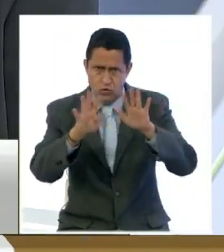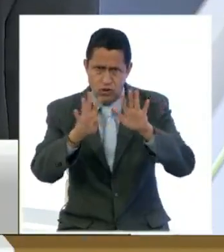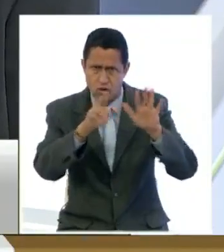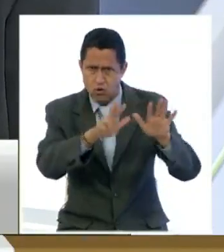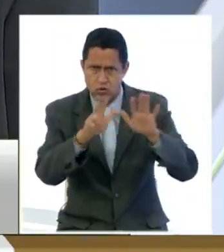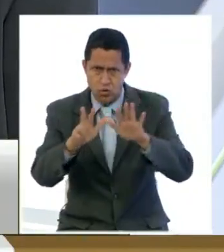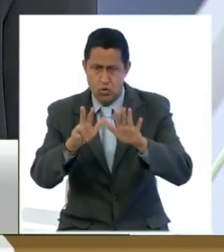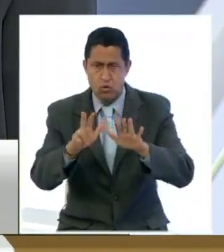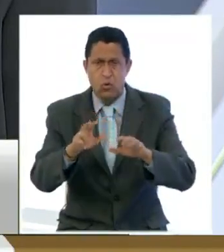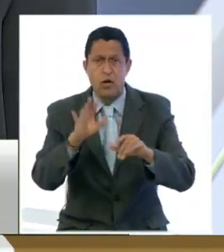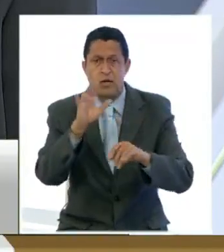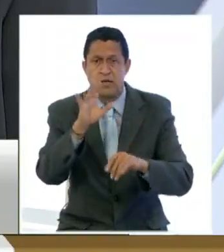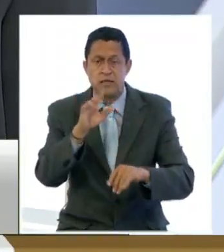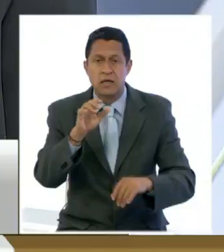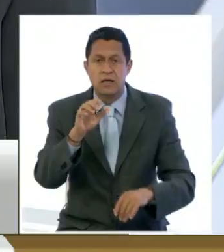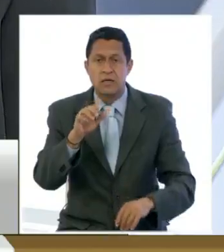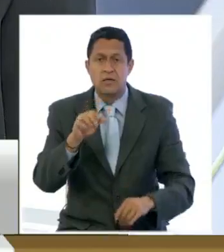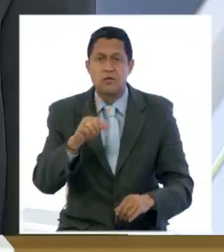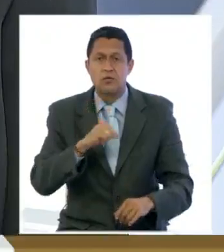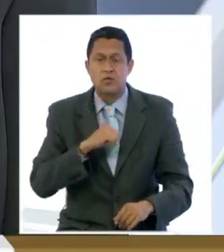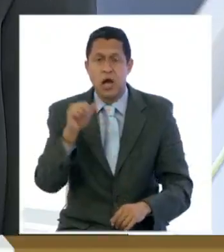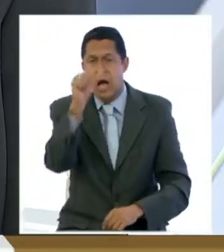0424-243-8488. Por Instagram somos